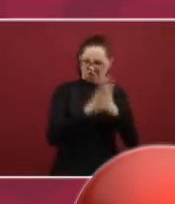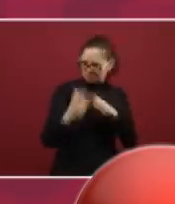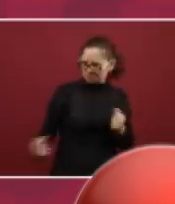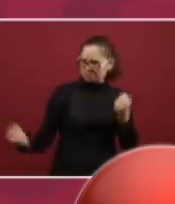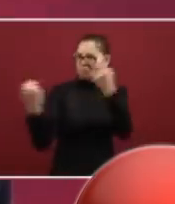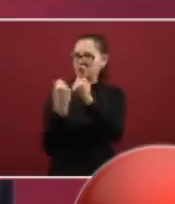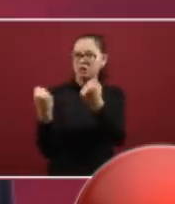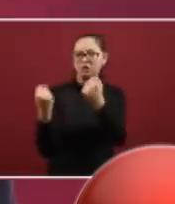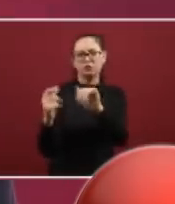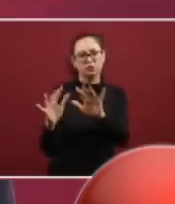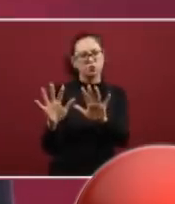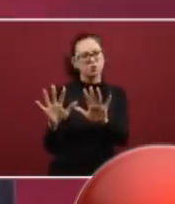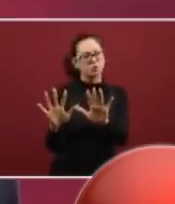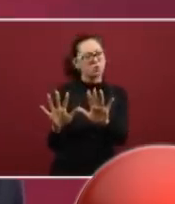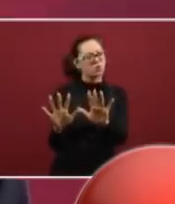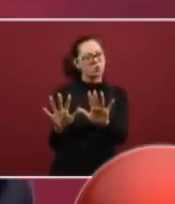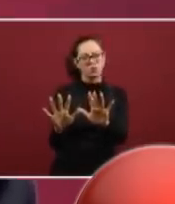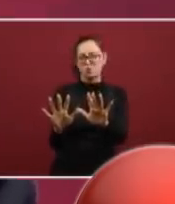que ahora